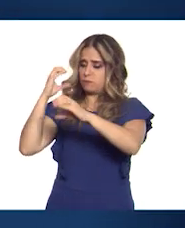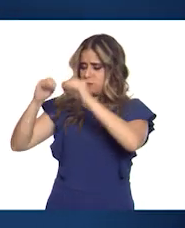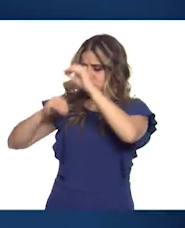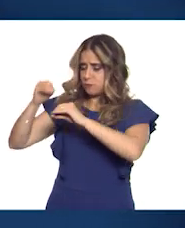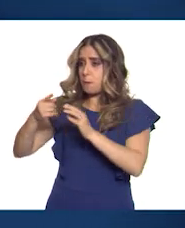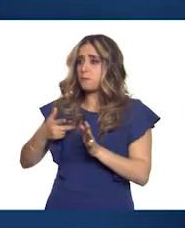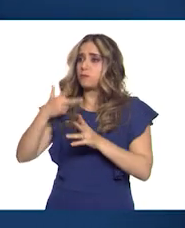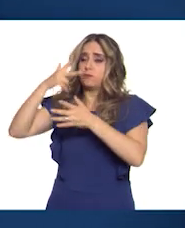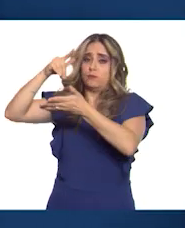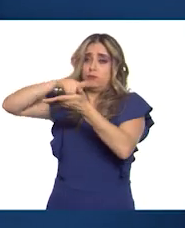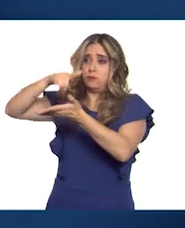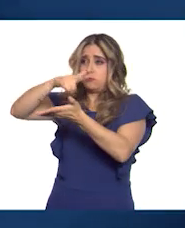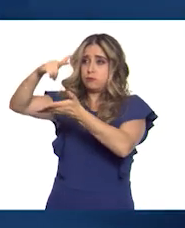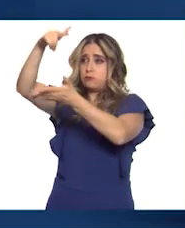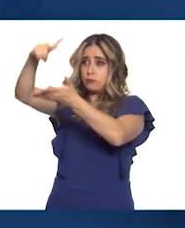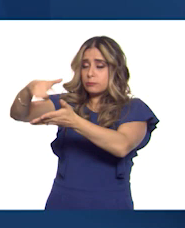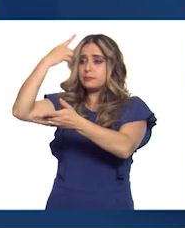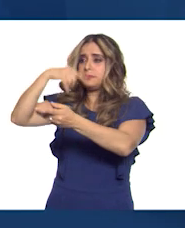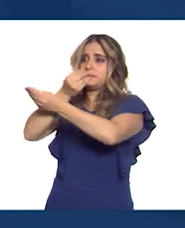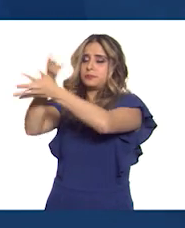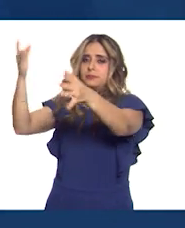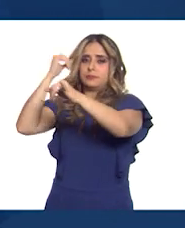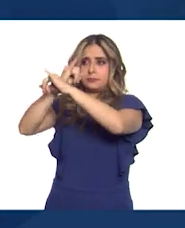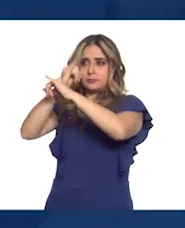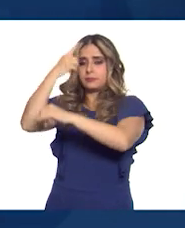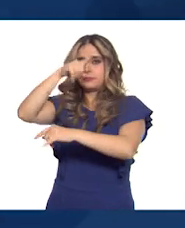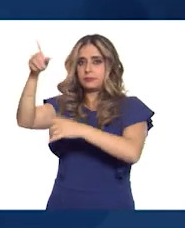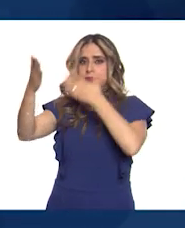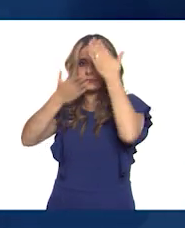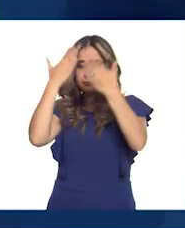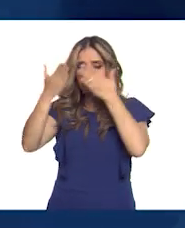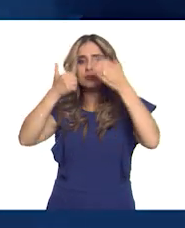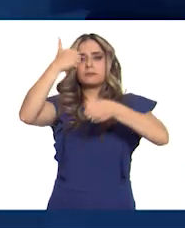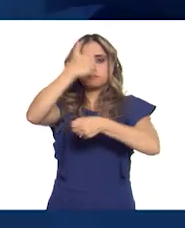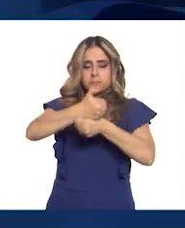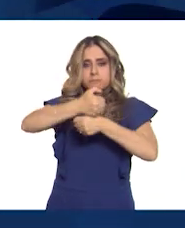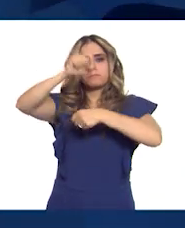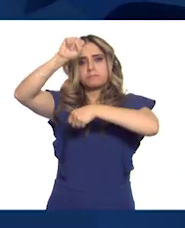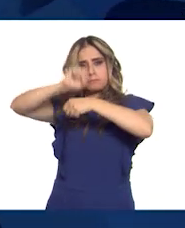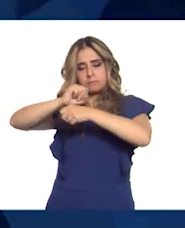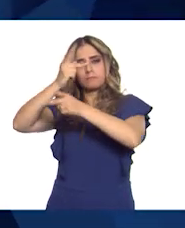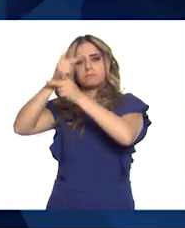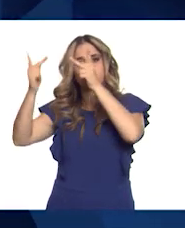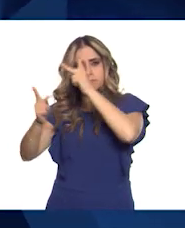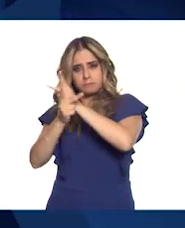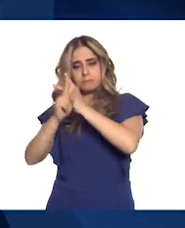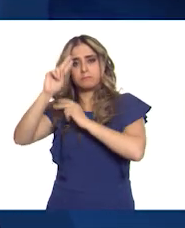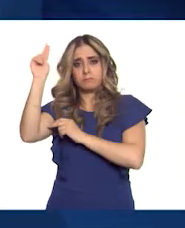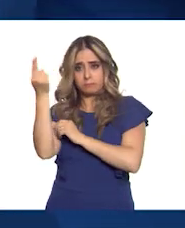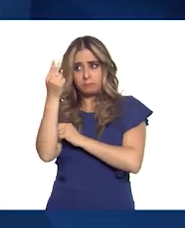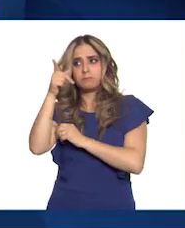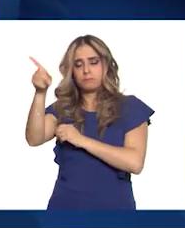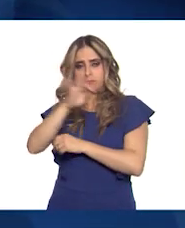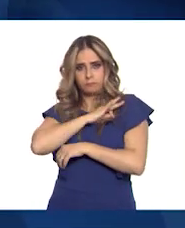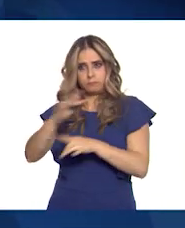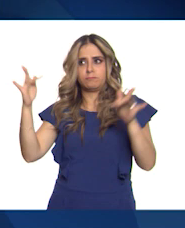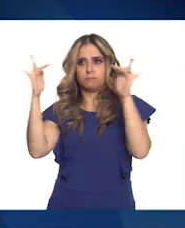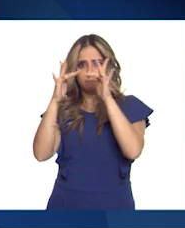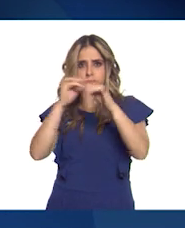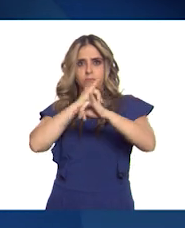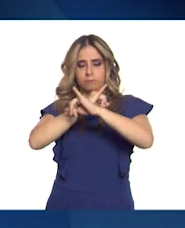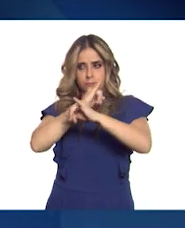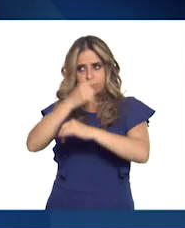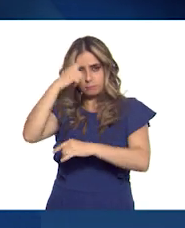los estudiantes de educación básica, sino los de media y superior tengan acceso a internet y puedan tomar sus clases en